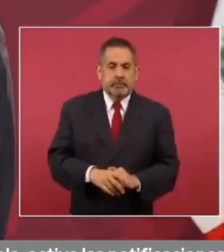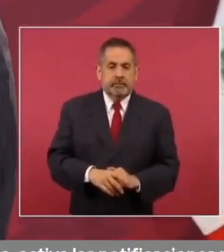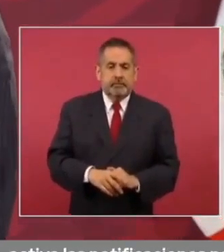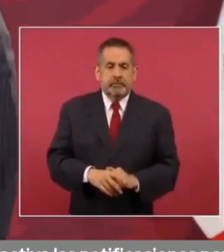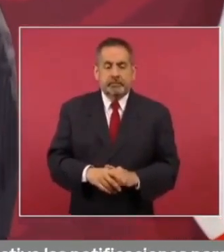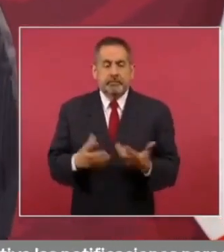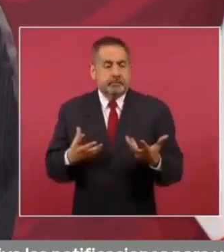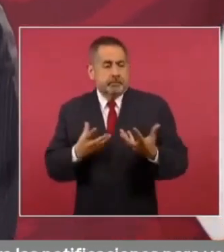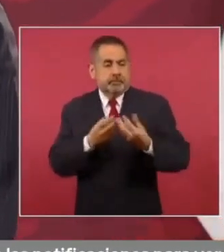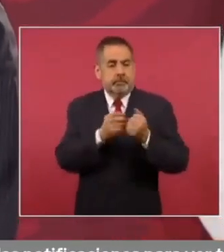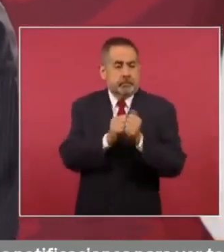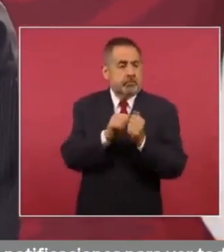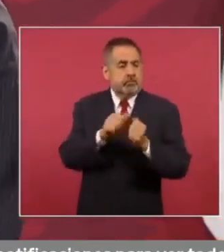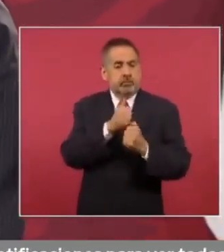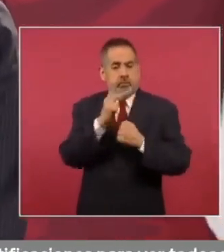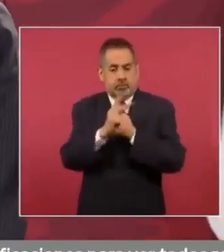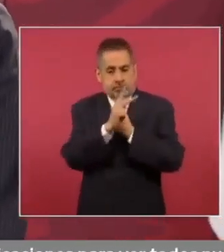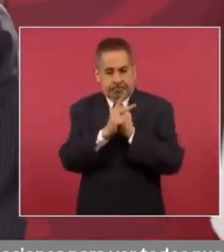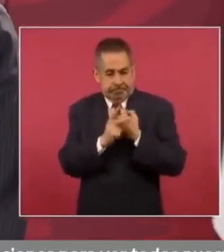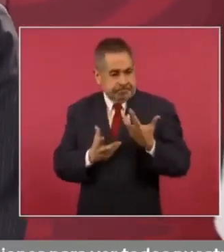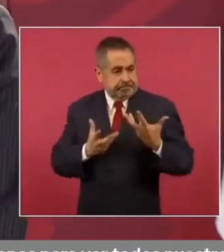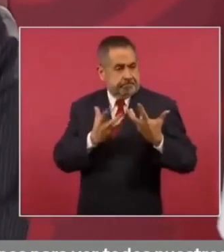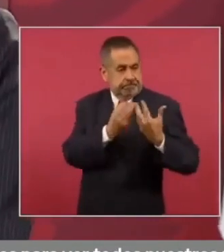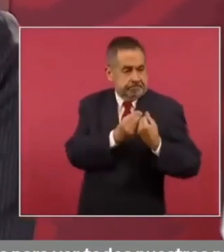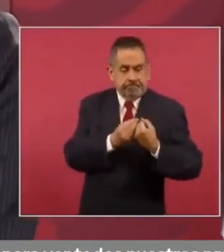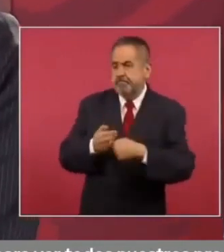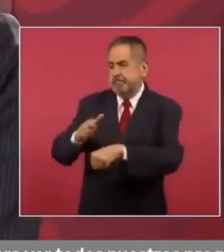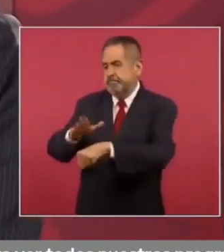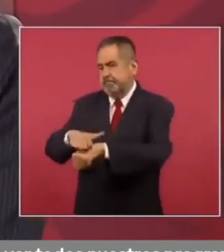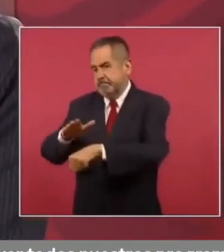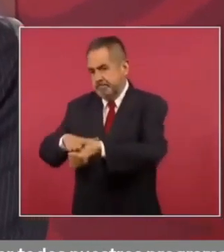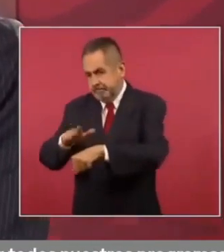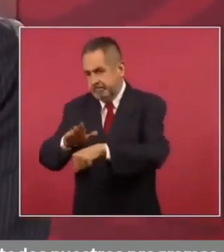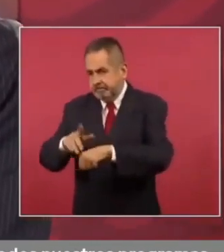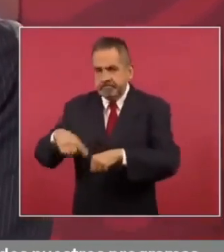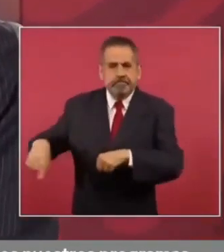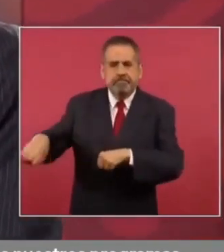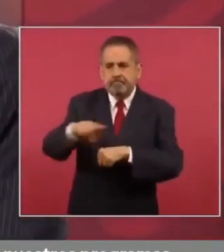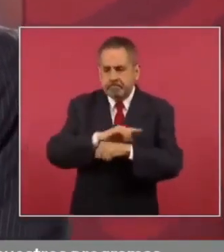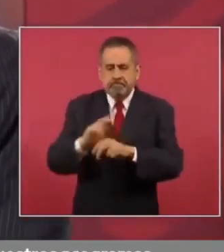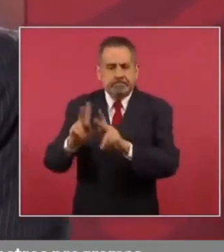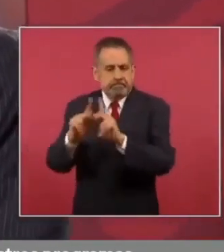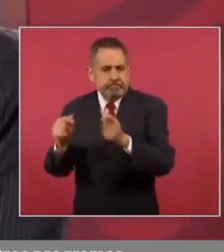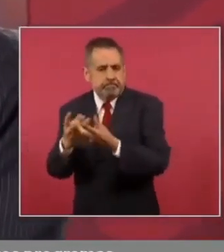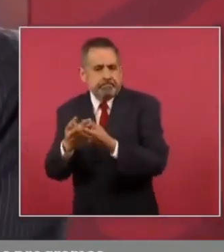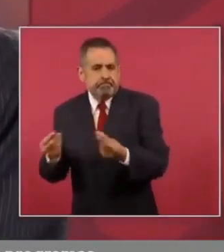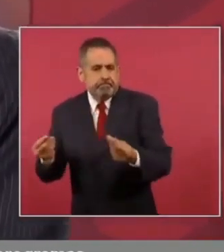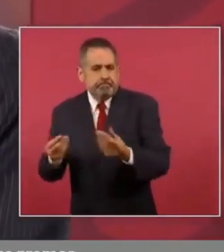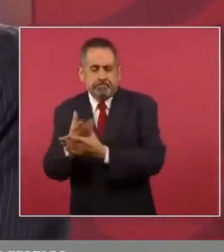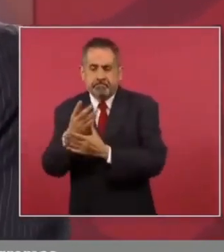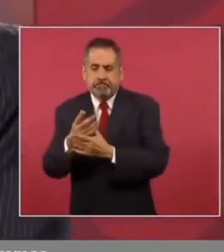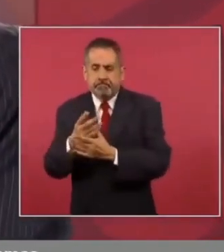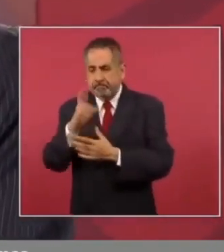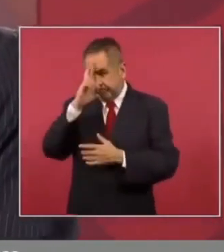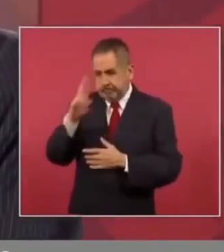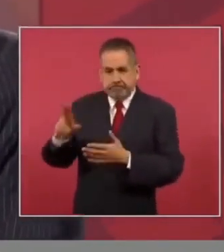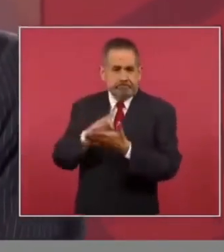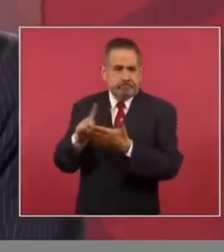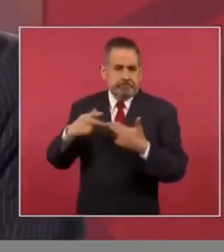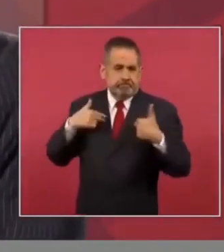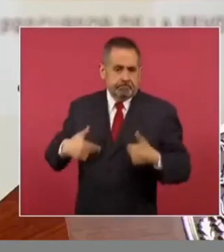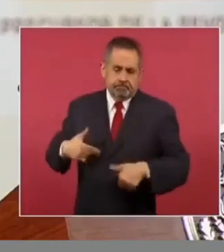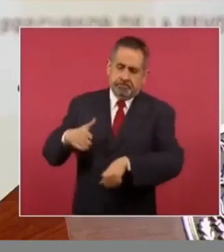unirnos con otros países para buscar una salida democrática sin violación de Derechos